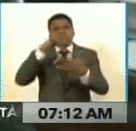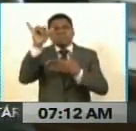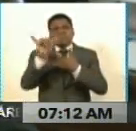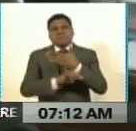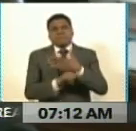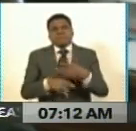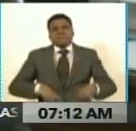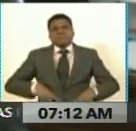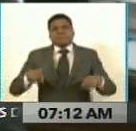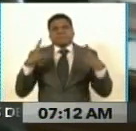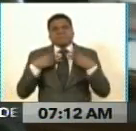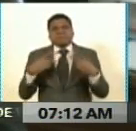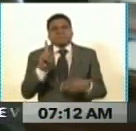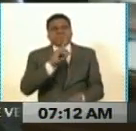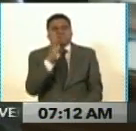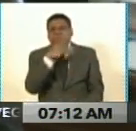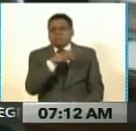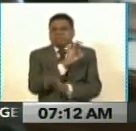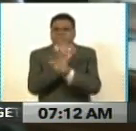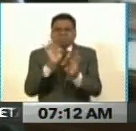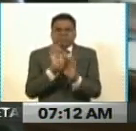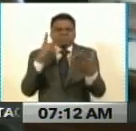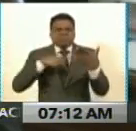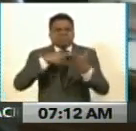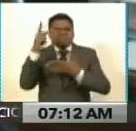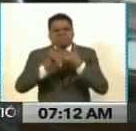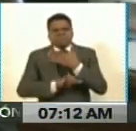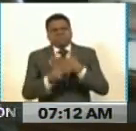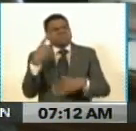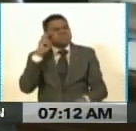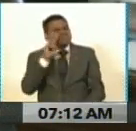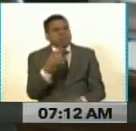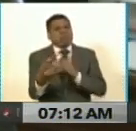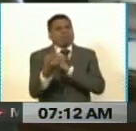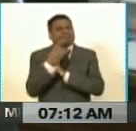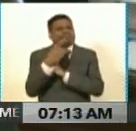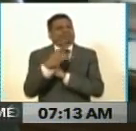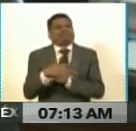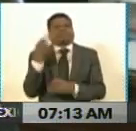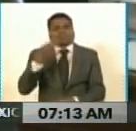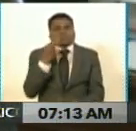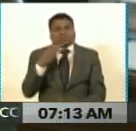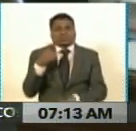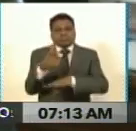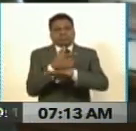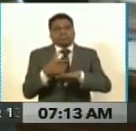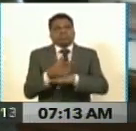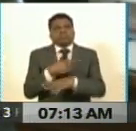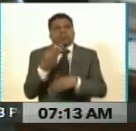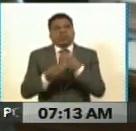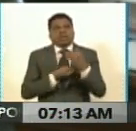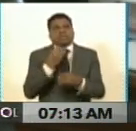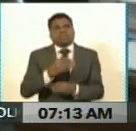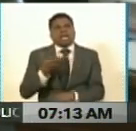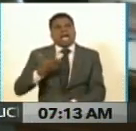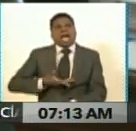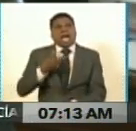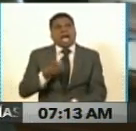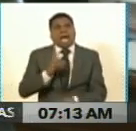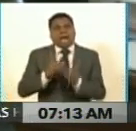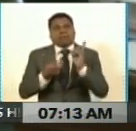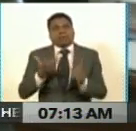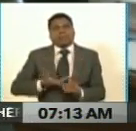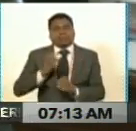de vida un proyecto de ciudadanía y allí donde vi los engaños cada vez que el gobierno hace algo importante